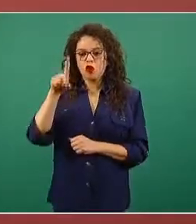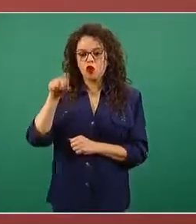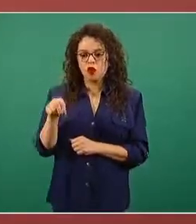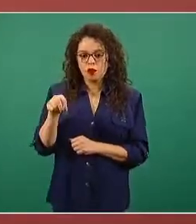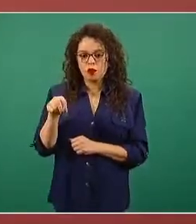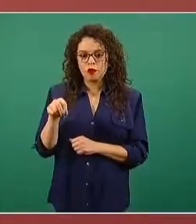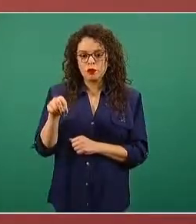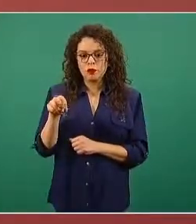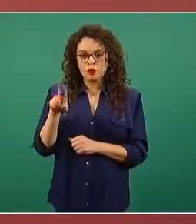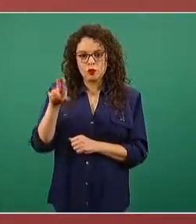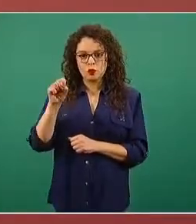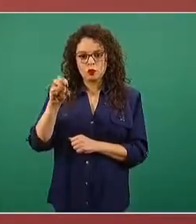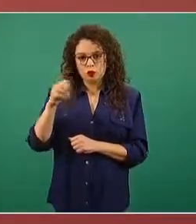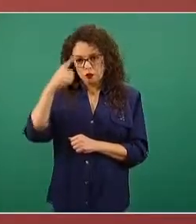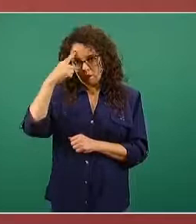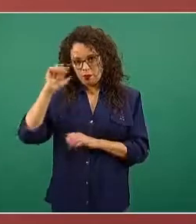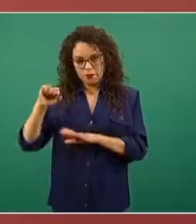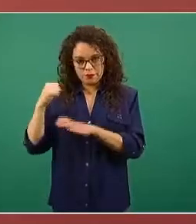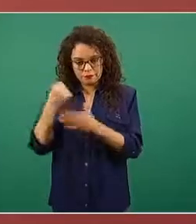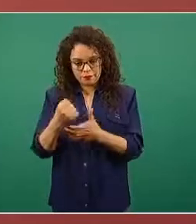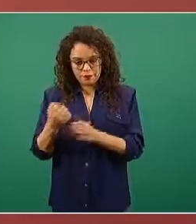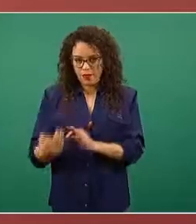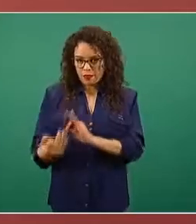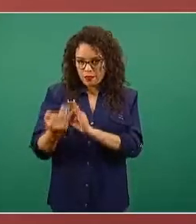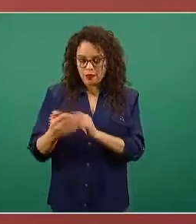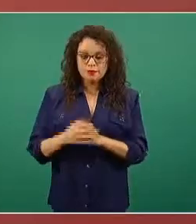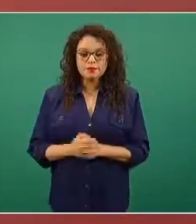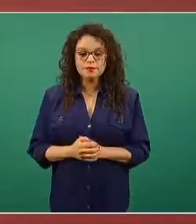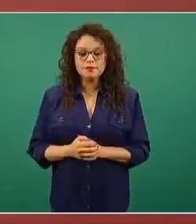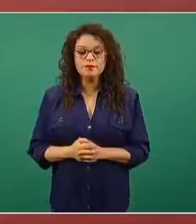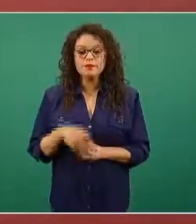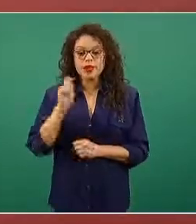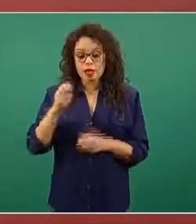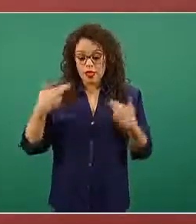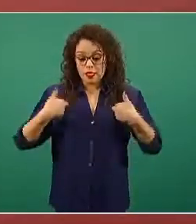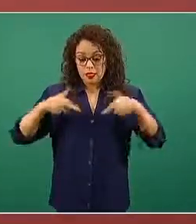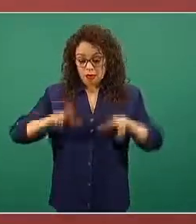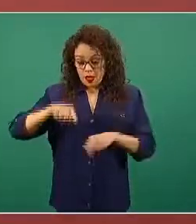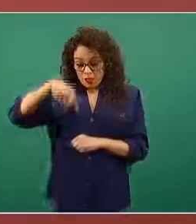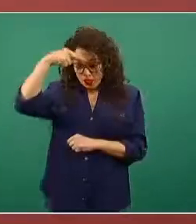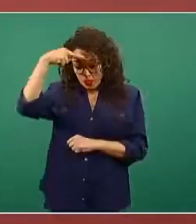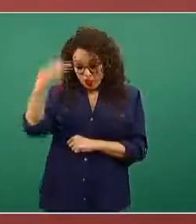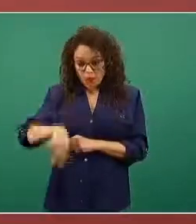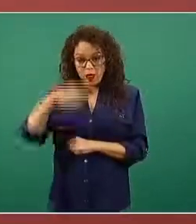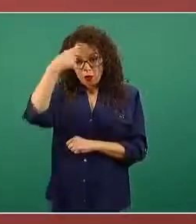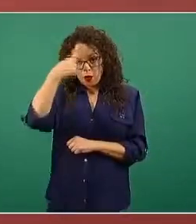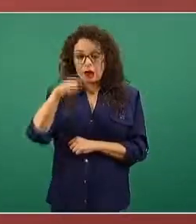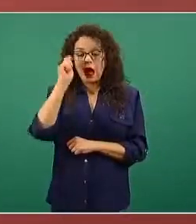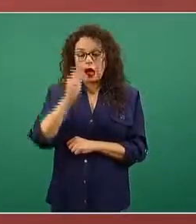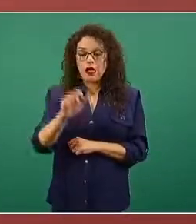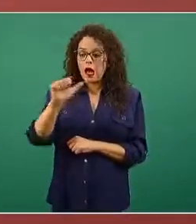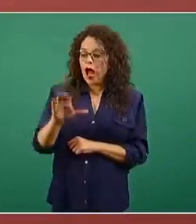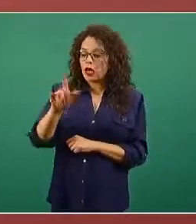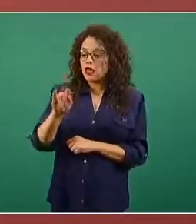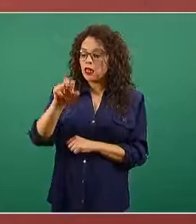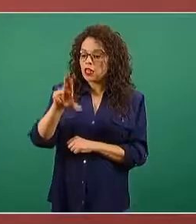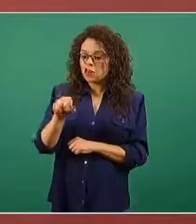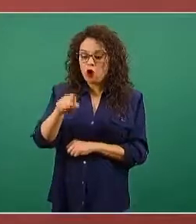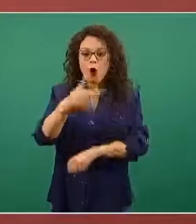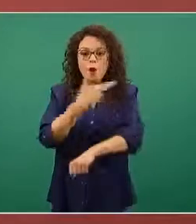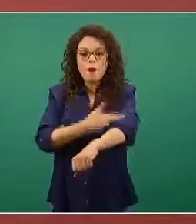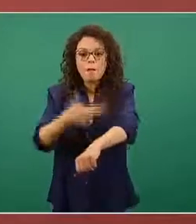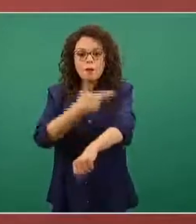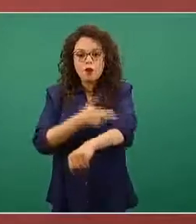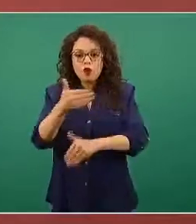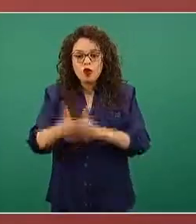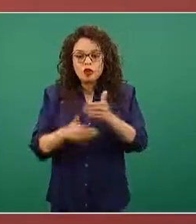parte representante en México que active el proceso ahora sí de manera formal. Y